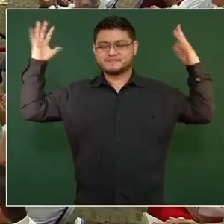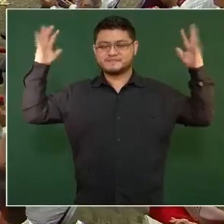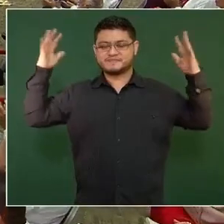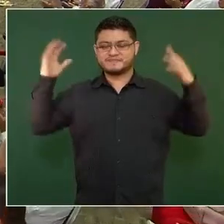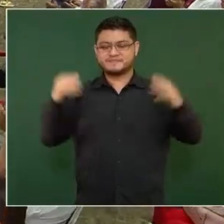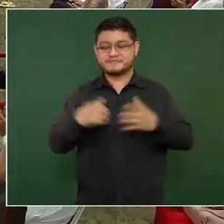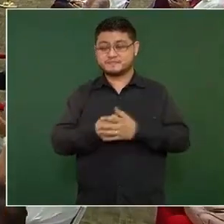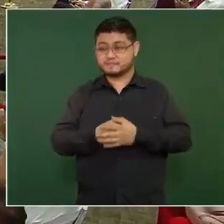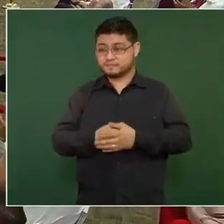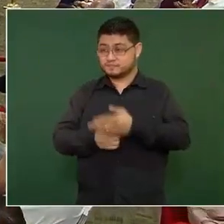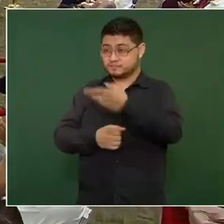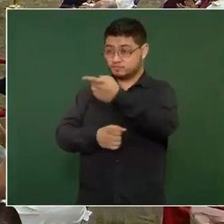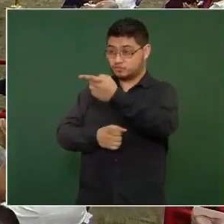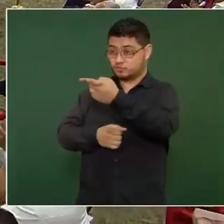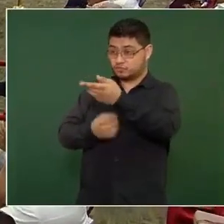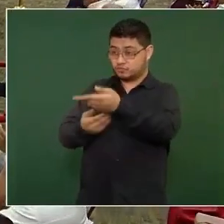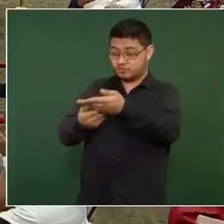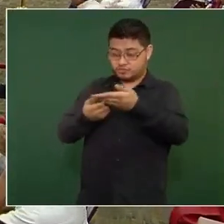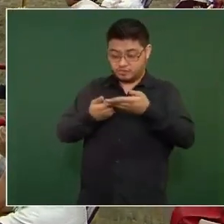Por la solicitud,